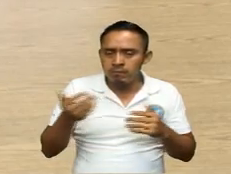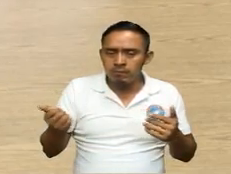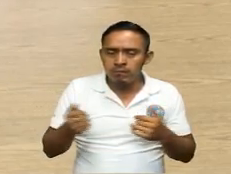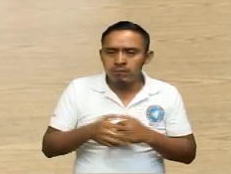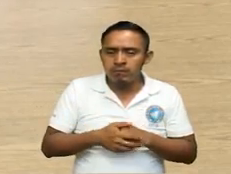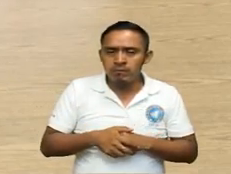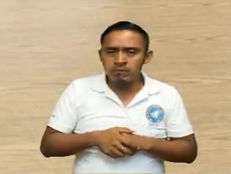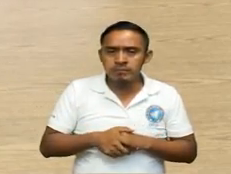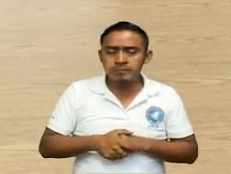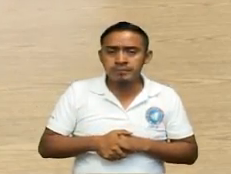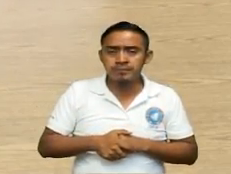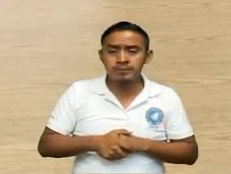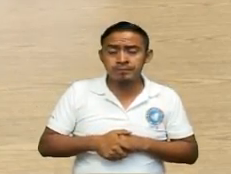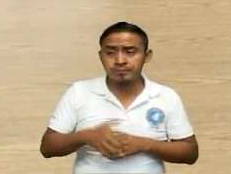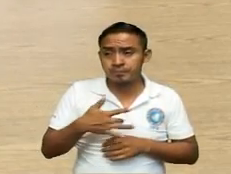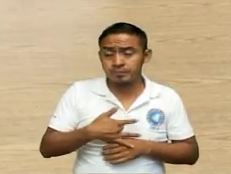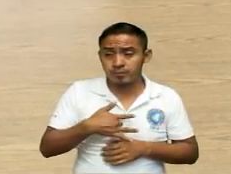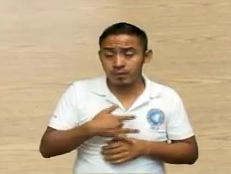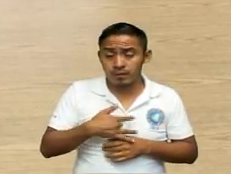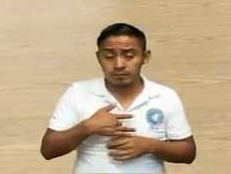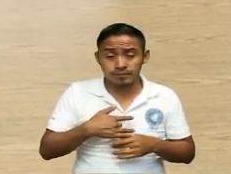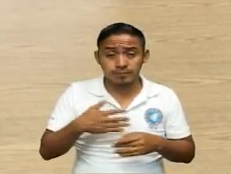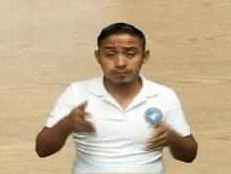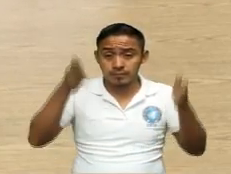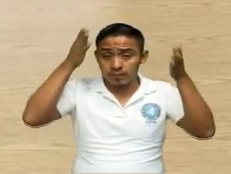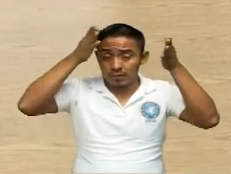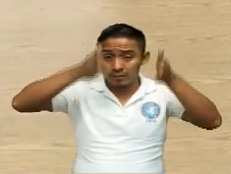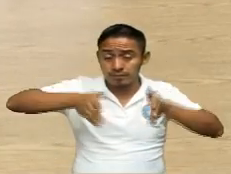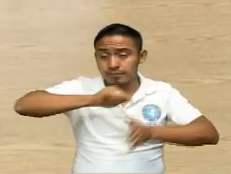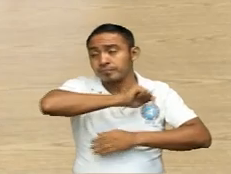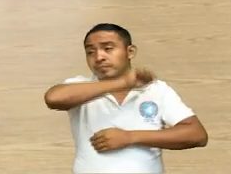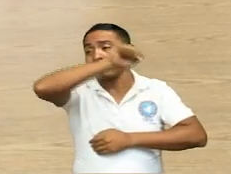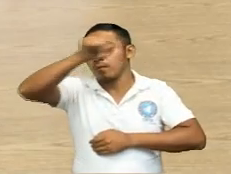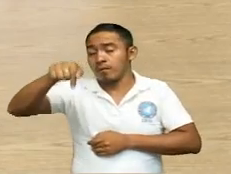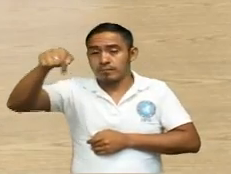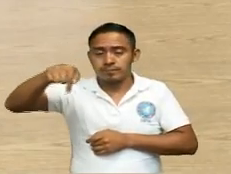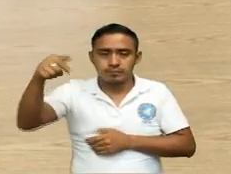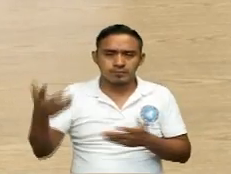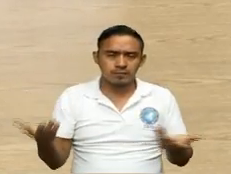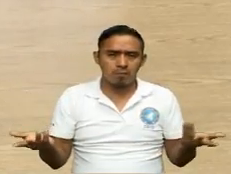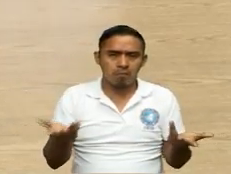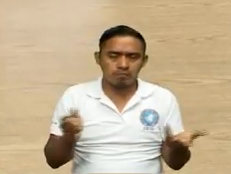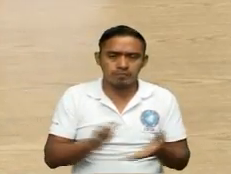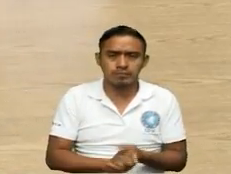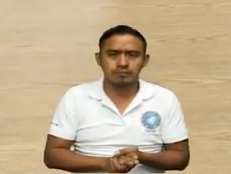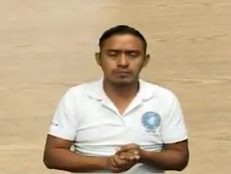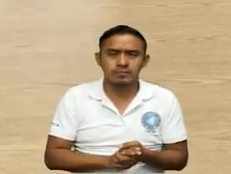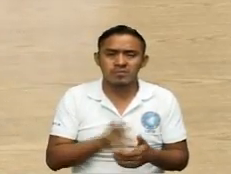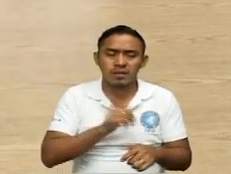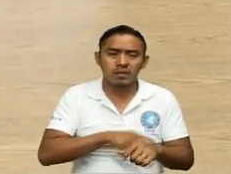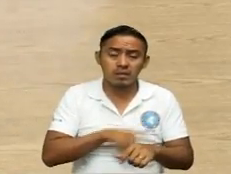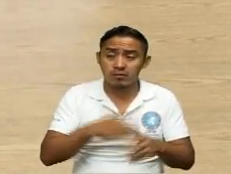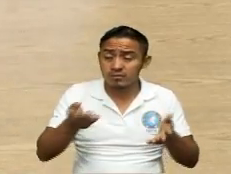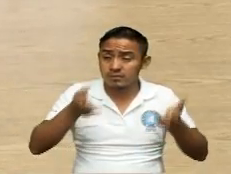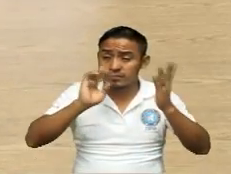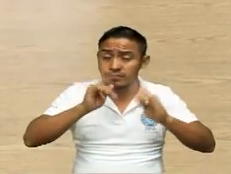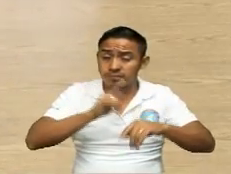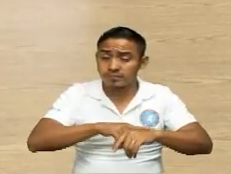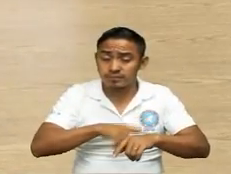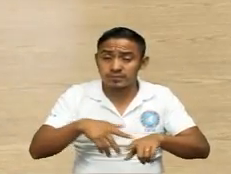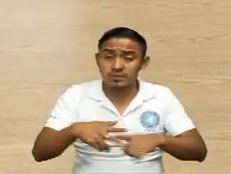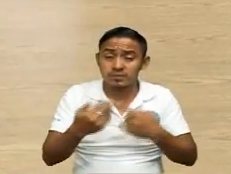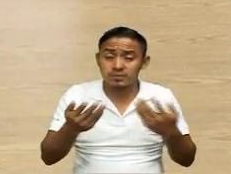dermatológico, pues, que necesita la atención de ustedes, cómo pueden venir a esta unidad de salud? ¿Desde qué hora atienden? Entonces, bueno, el